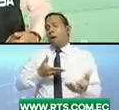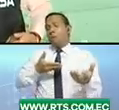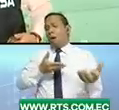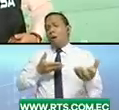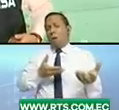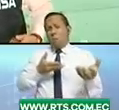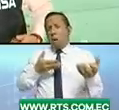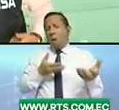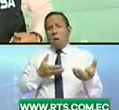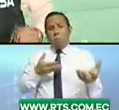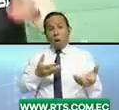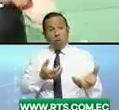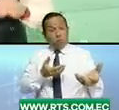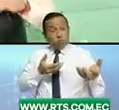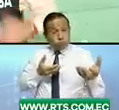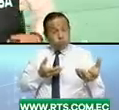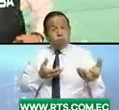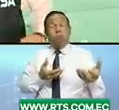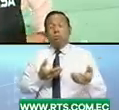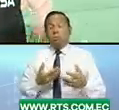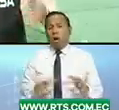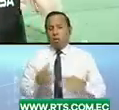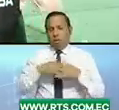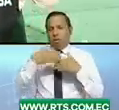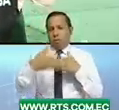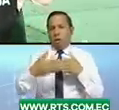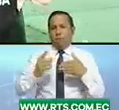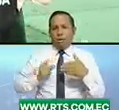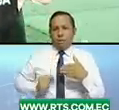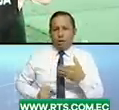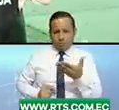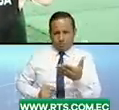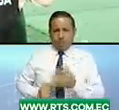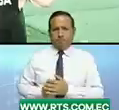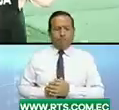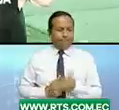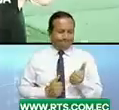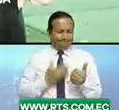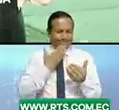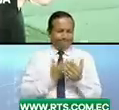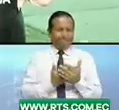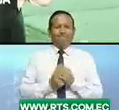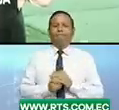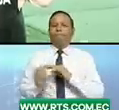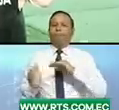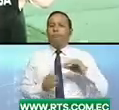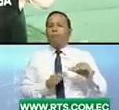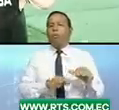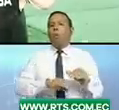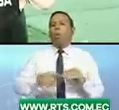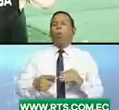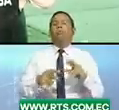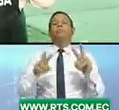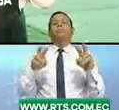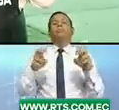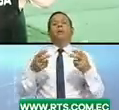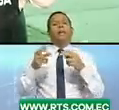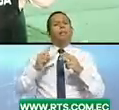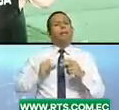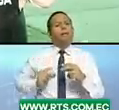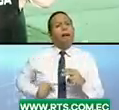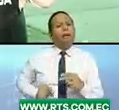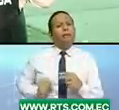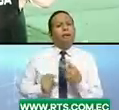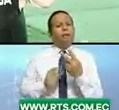Más adelante tendremos el detalle. Por supuesto, Julio César, muchas gracias. Y bien, revisemos los detalles sobre dos crímenes registrados en el norte